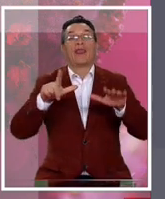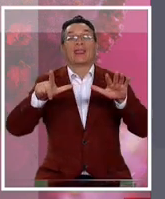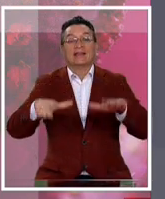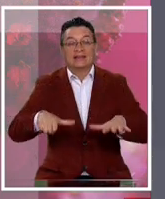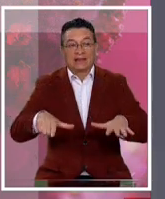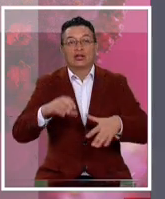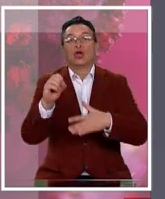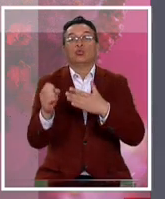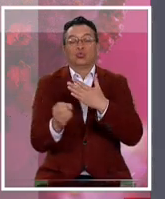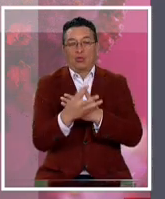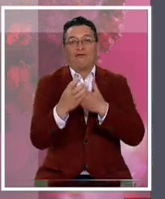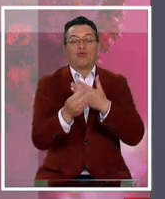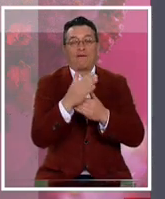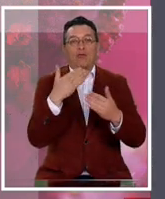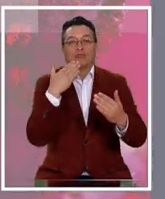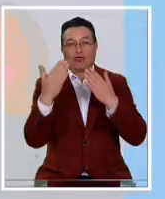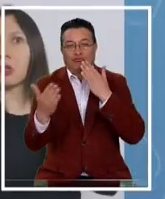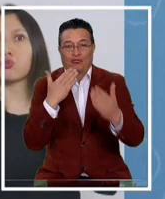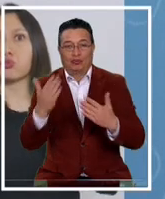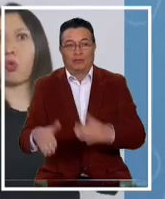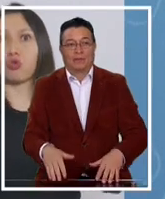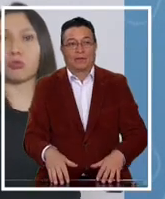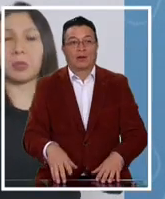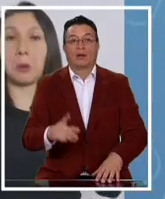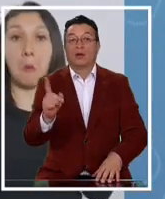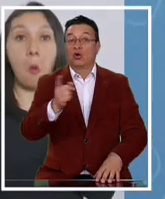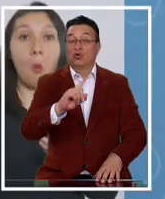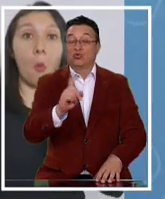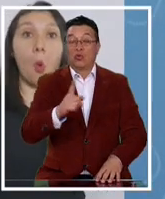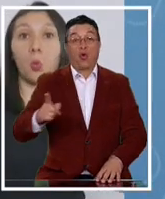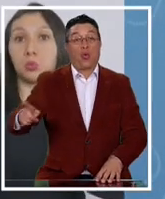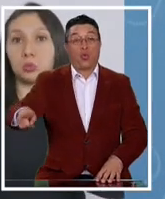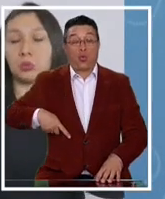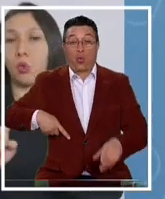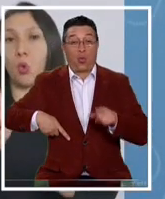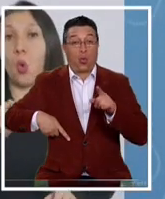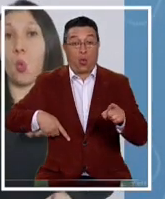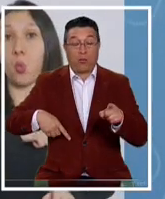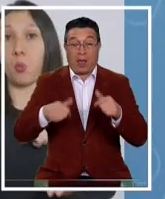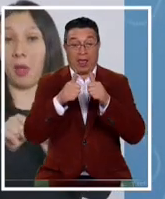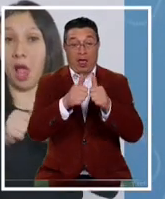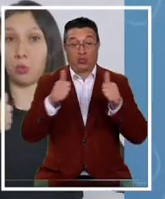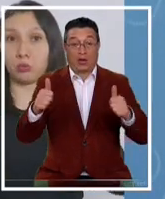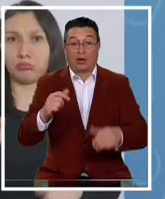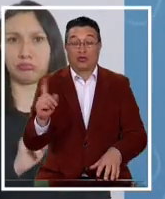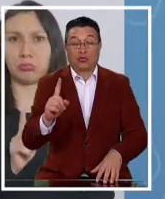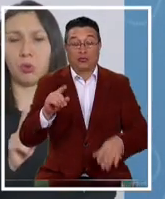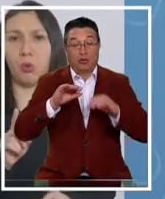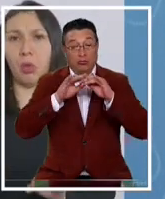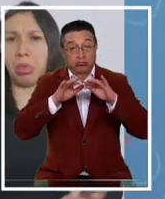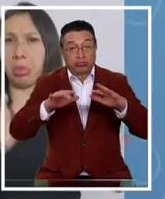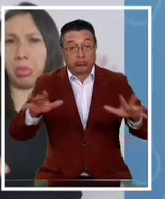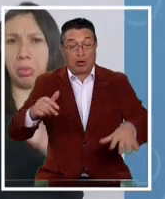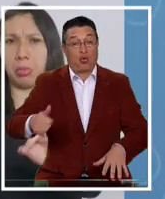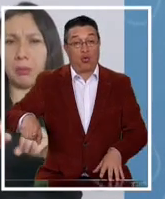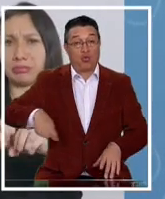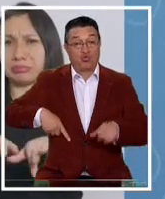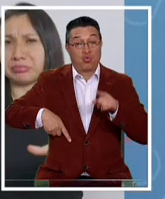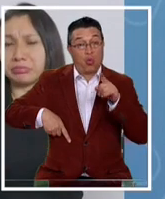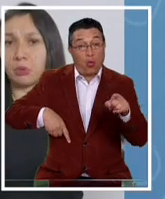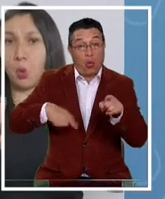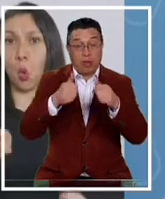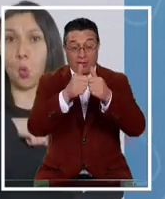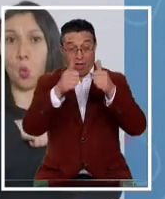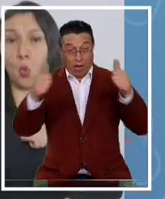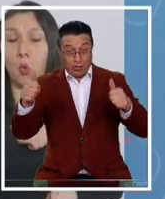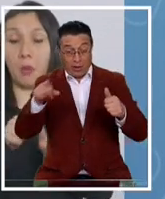8.117 nuevos contagios. No es culpa de las autoridades que el virus circule. No es culpa de las autoridades